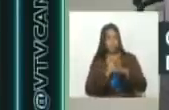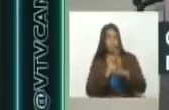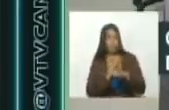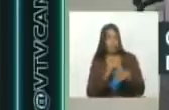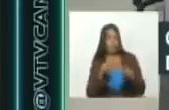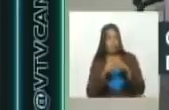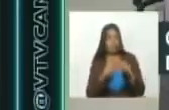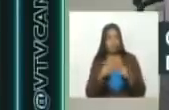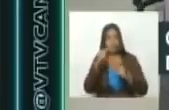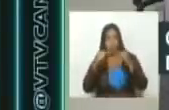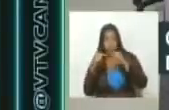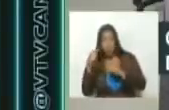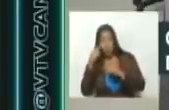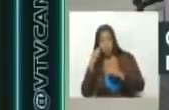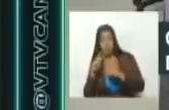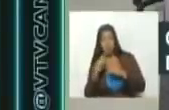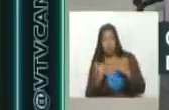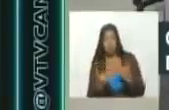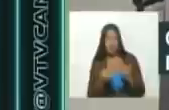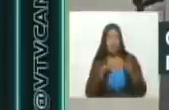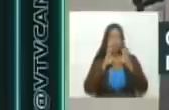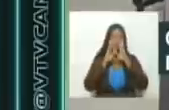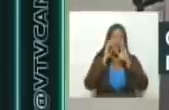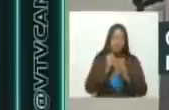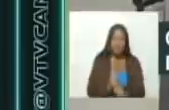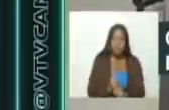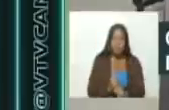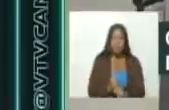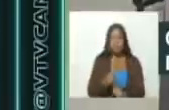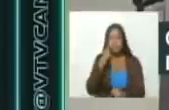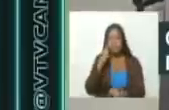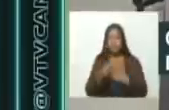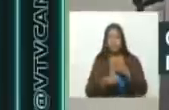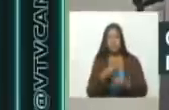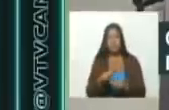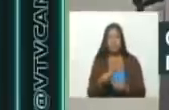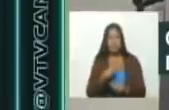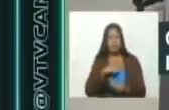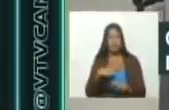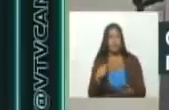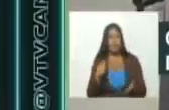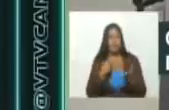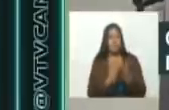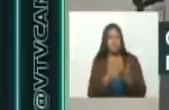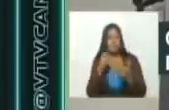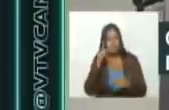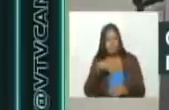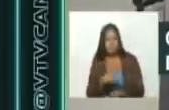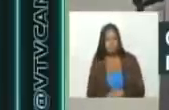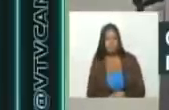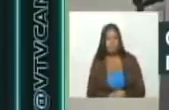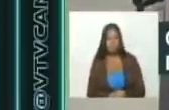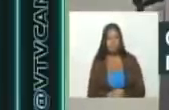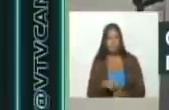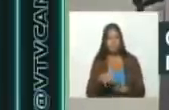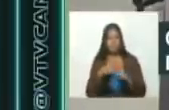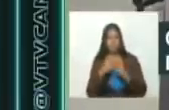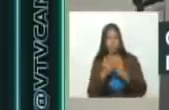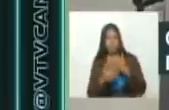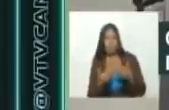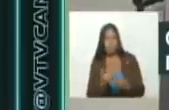por la inflación que existe, y la confianza que eso genera para la inversión. Condiciones inflacionarias nadie